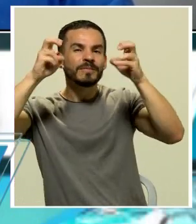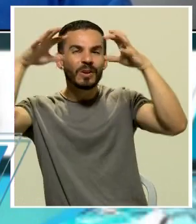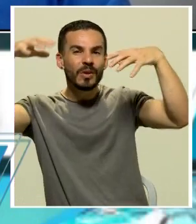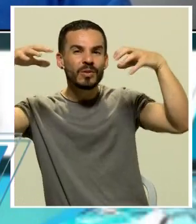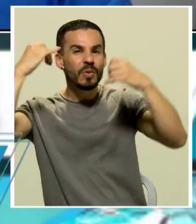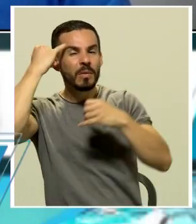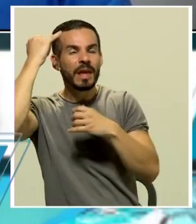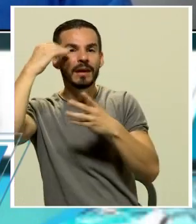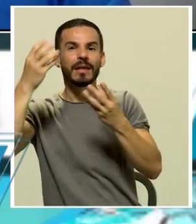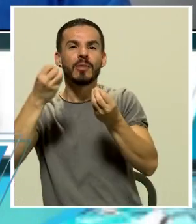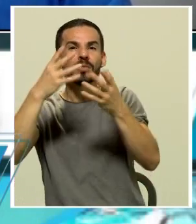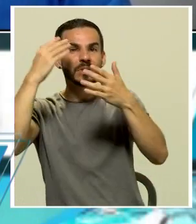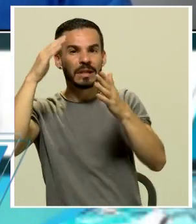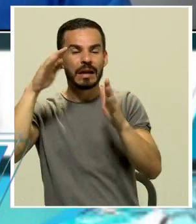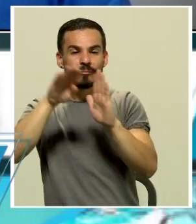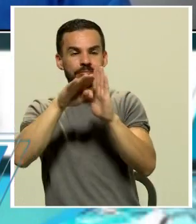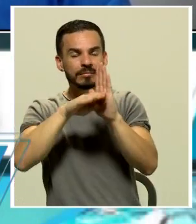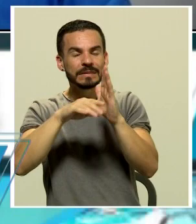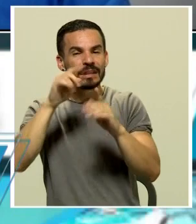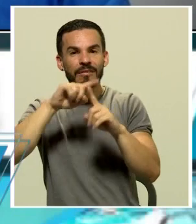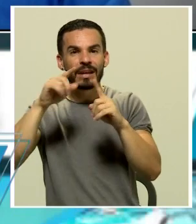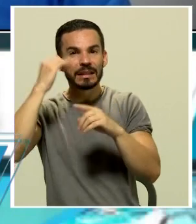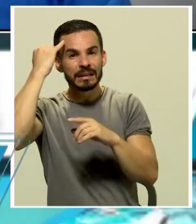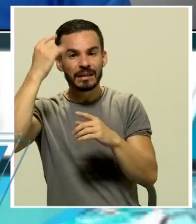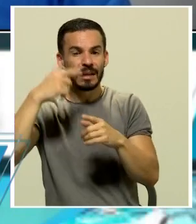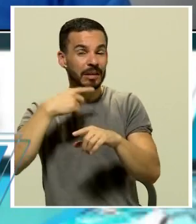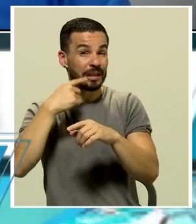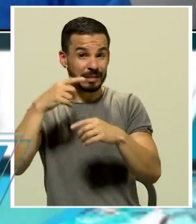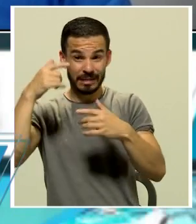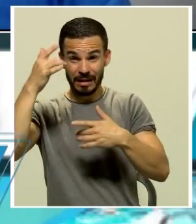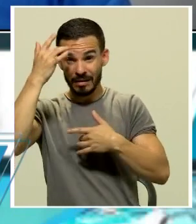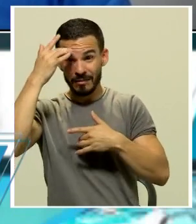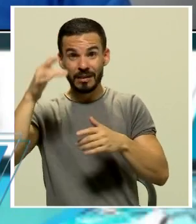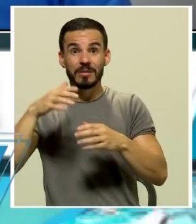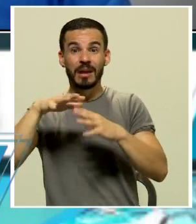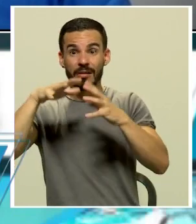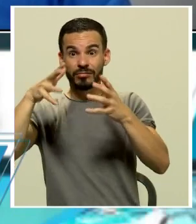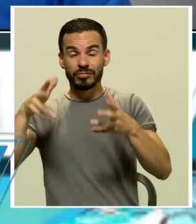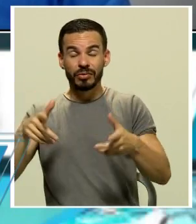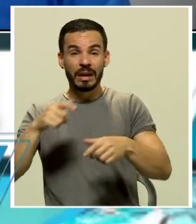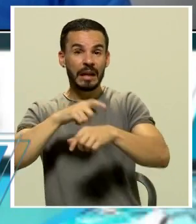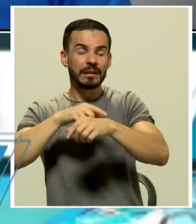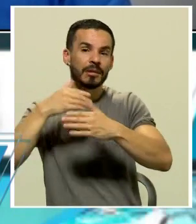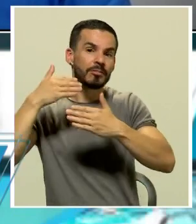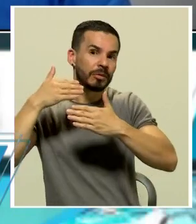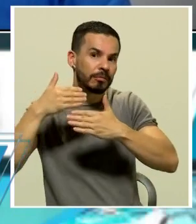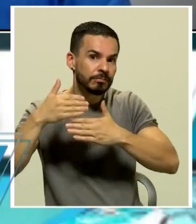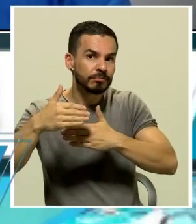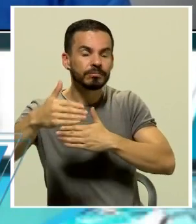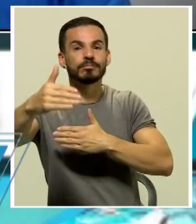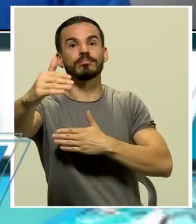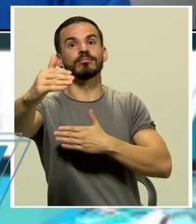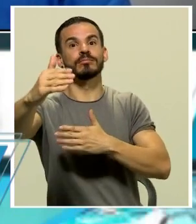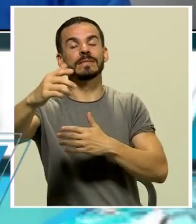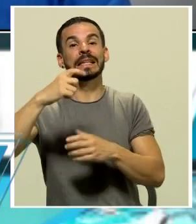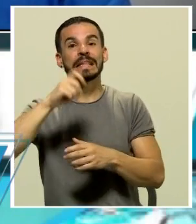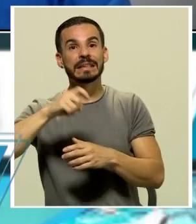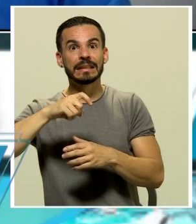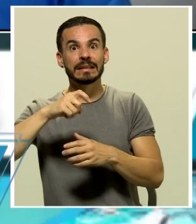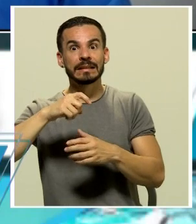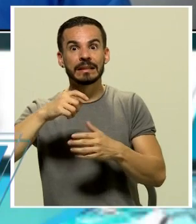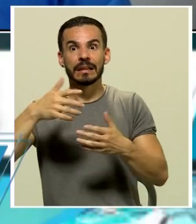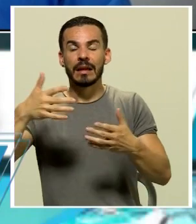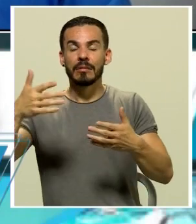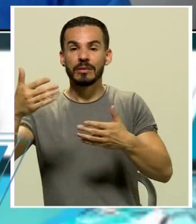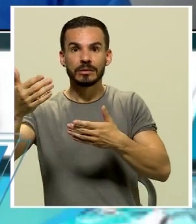pandemia, todo indica que se va a prolongar, que los tiempos se van a extender. Necesitamos